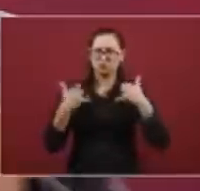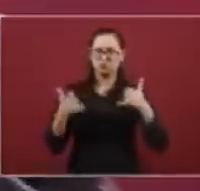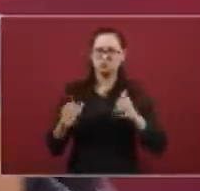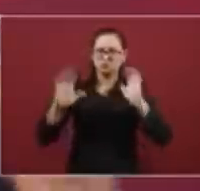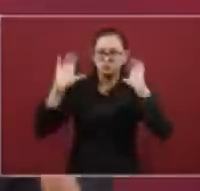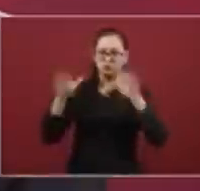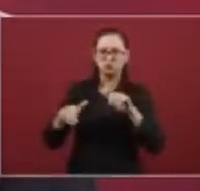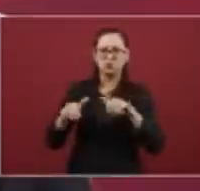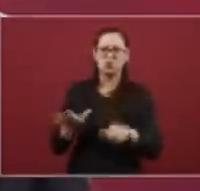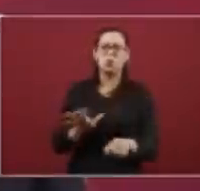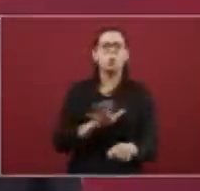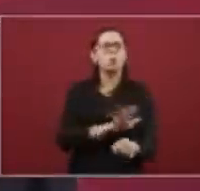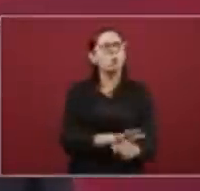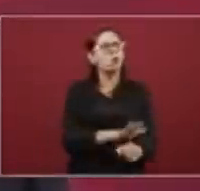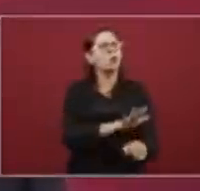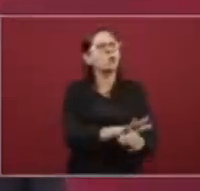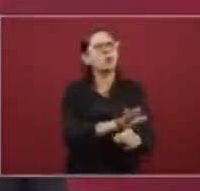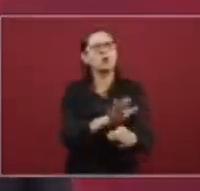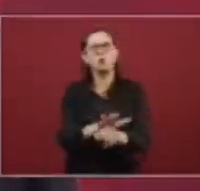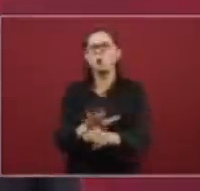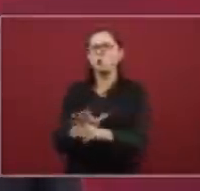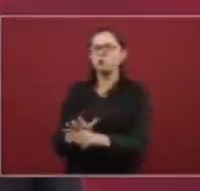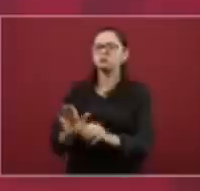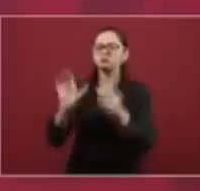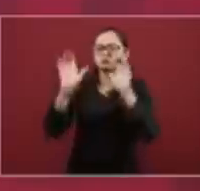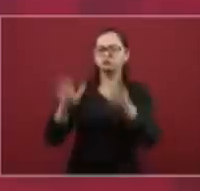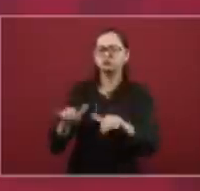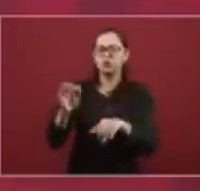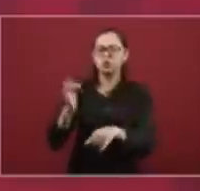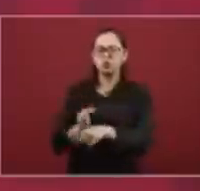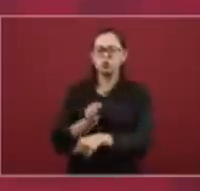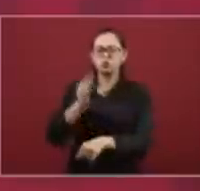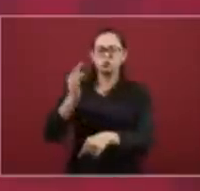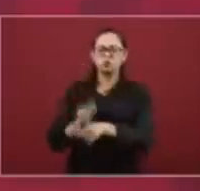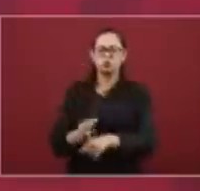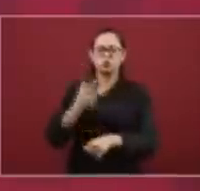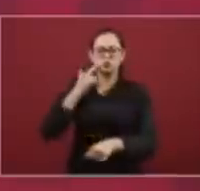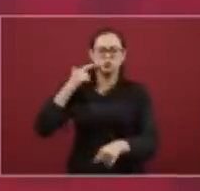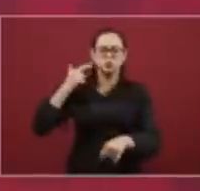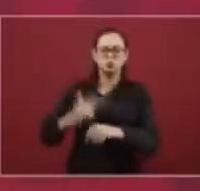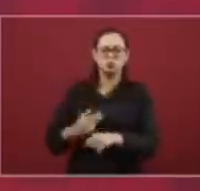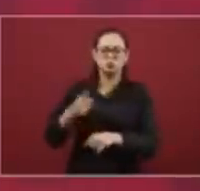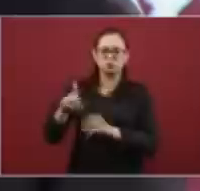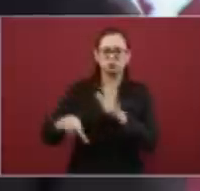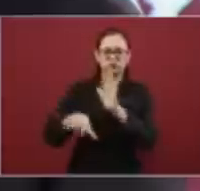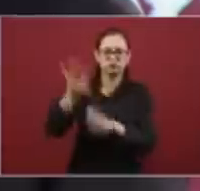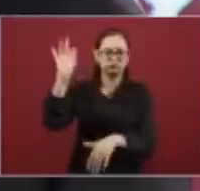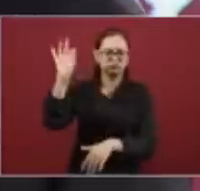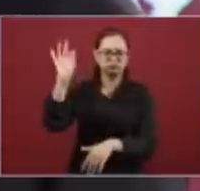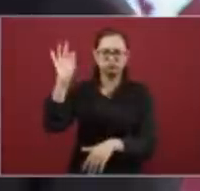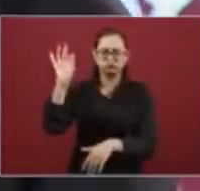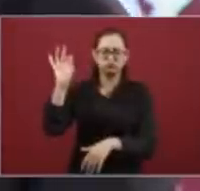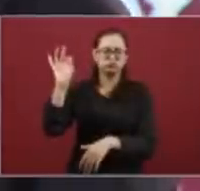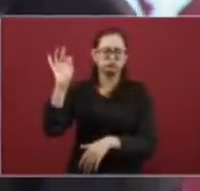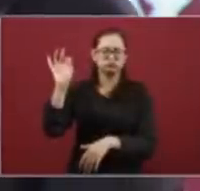escogen su tutor, que puede ser